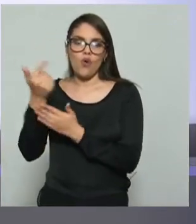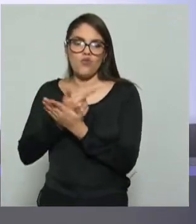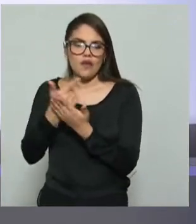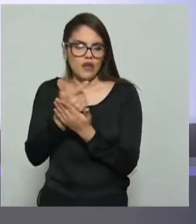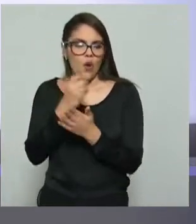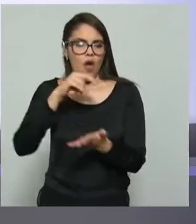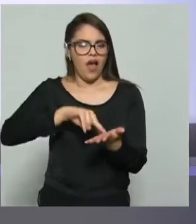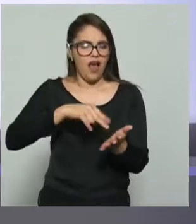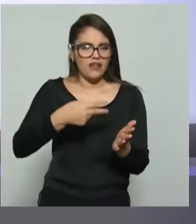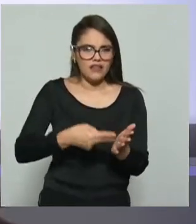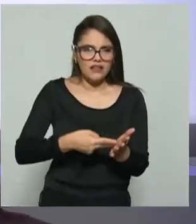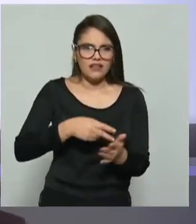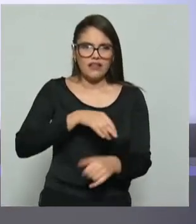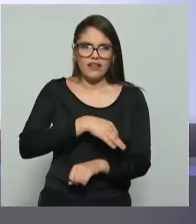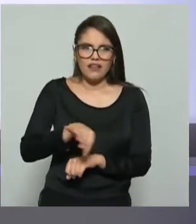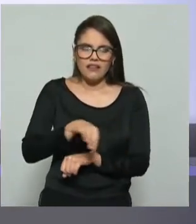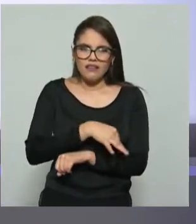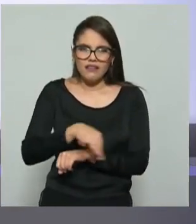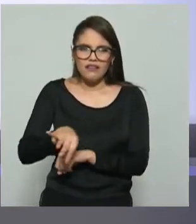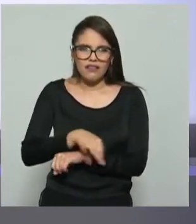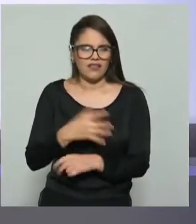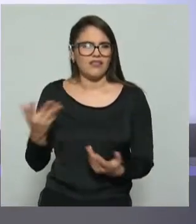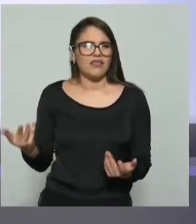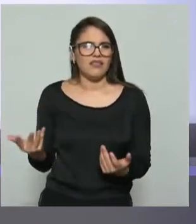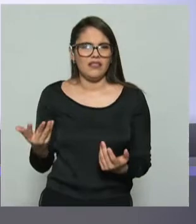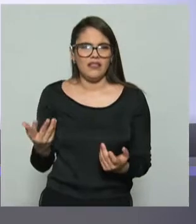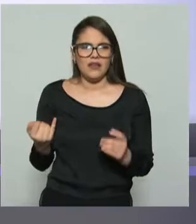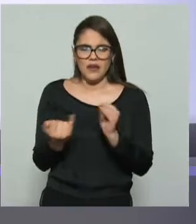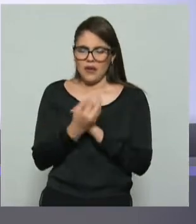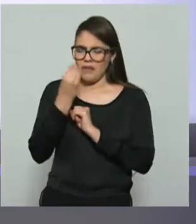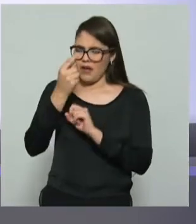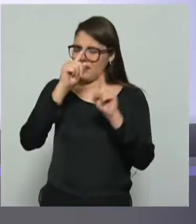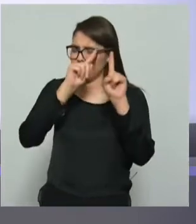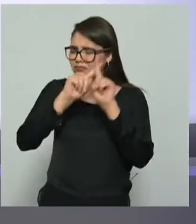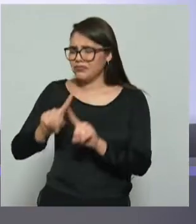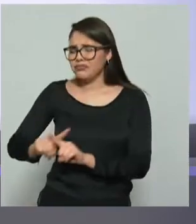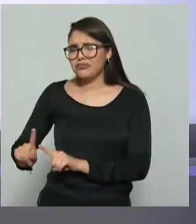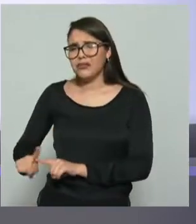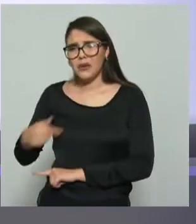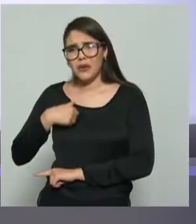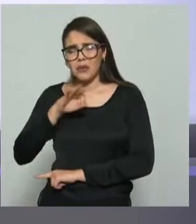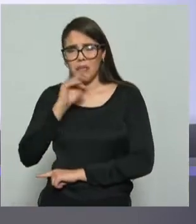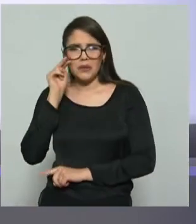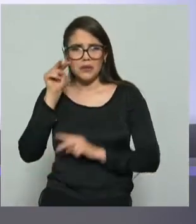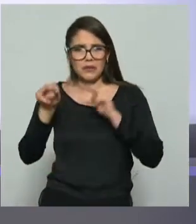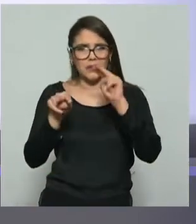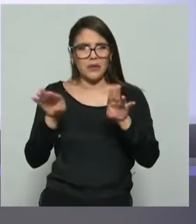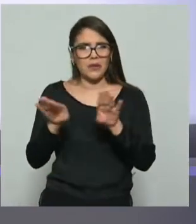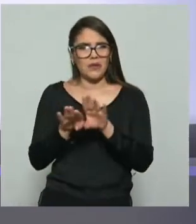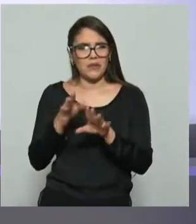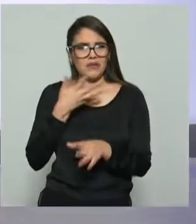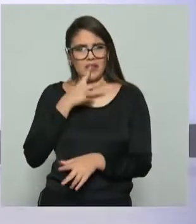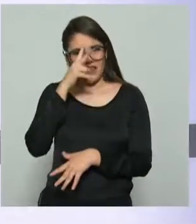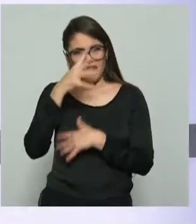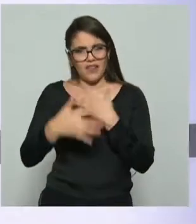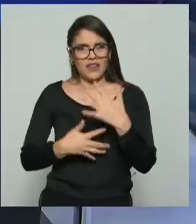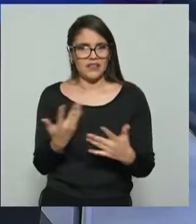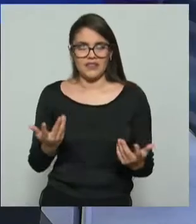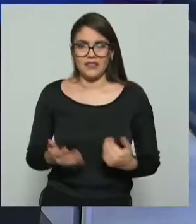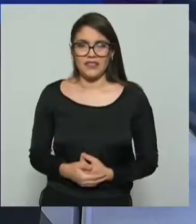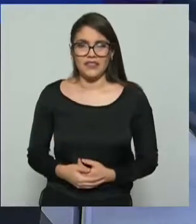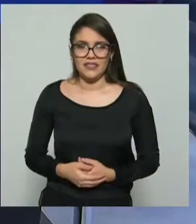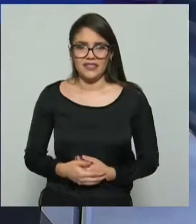fin, o sea, innumerable número de categorías en las que podemos encuadrar estas conductas violentas. No, bueno, usted